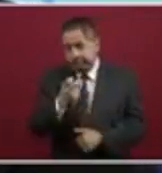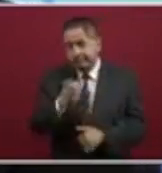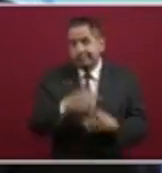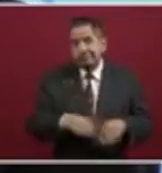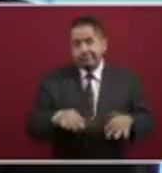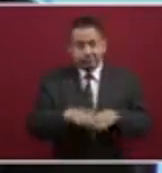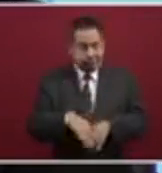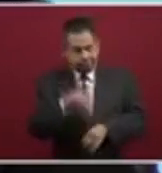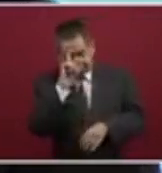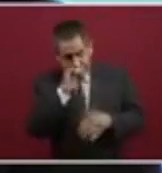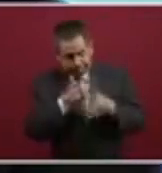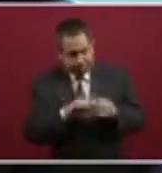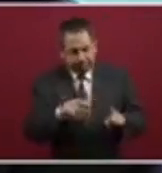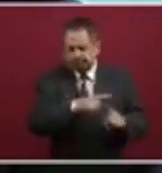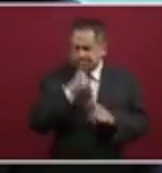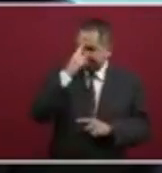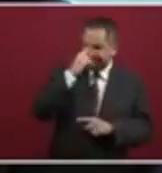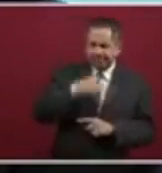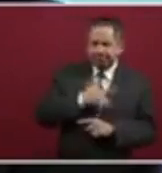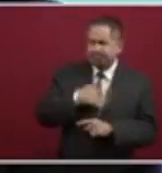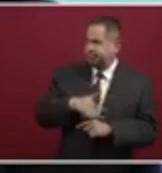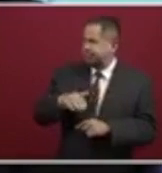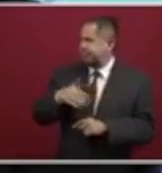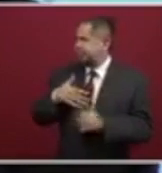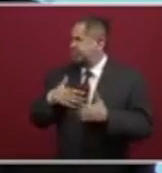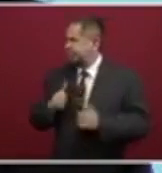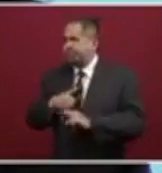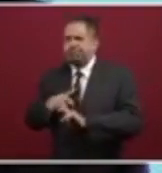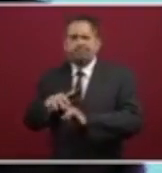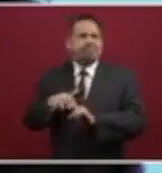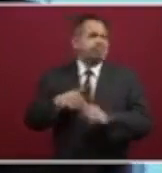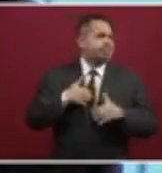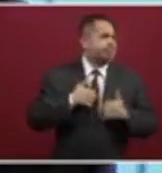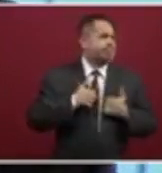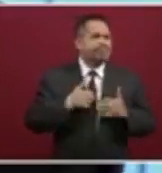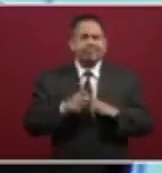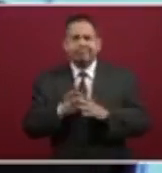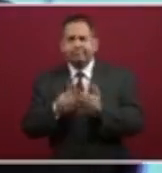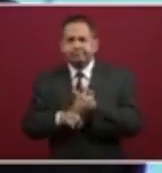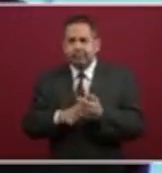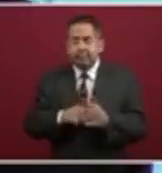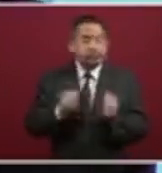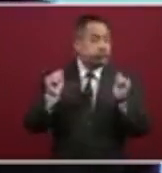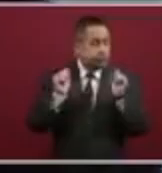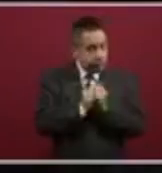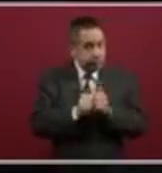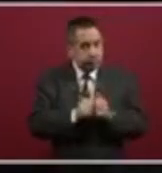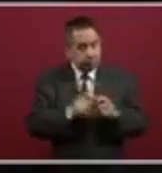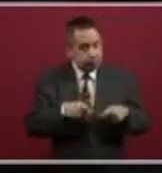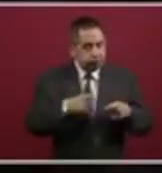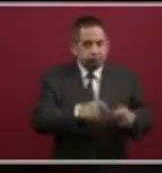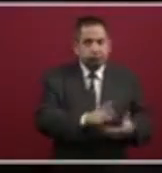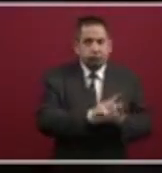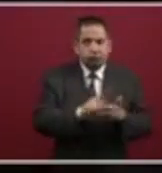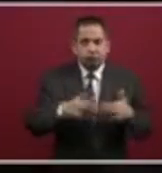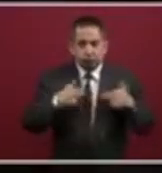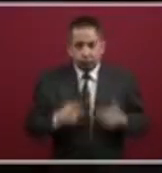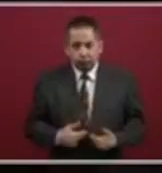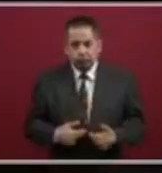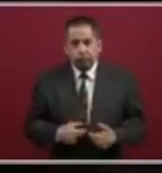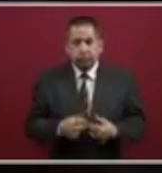un pensamiento crítico y abrazar los derechos humanos, la igualdad